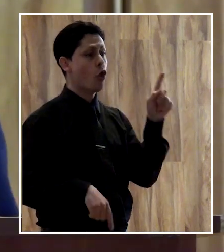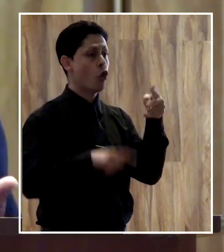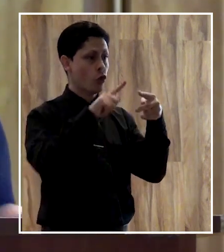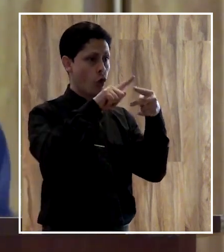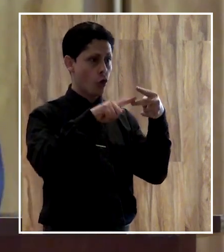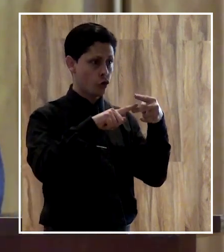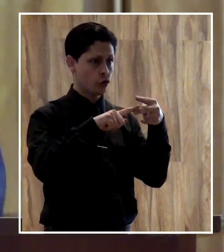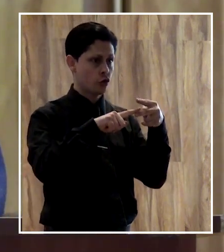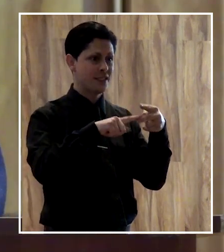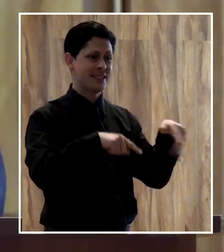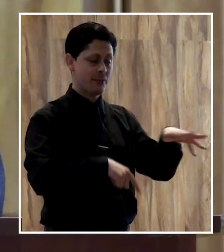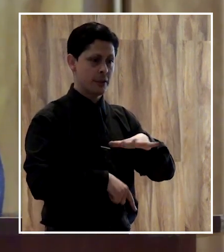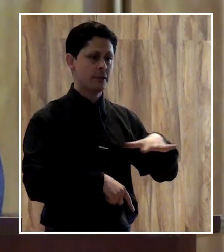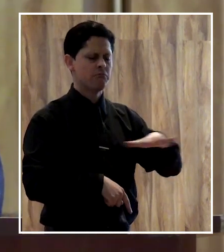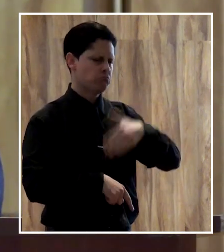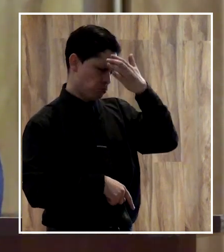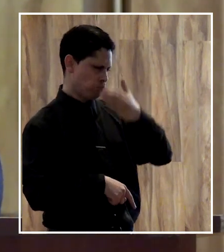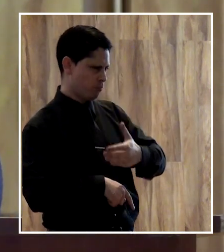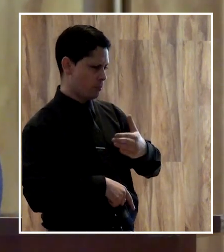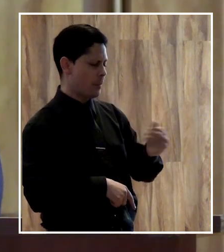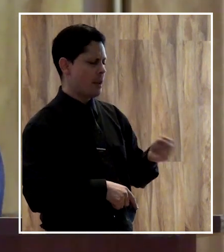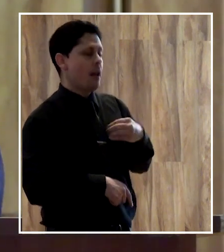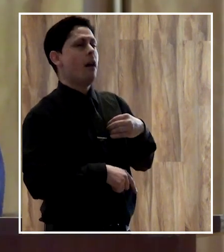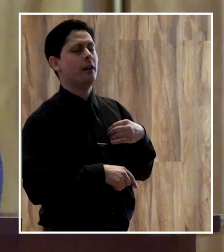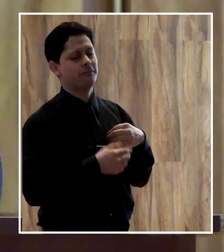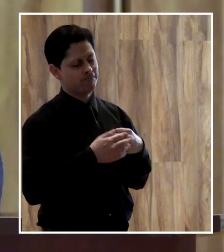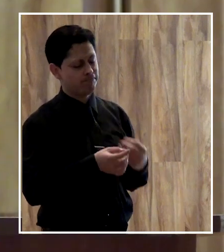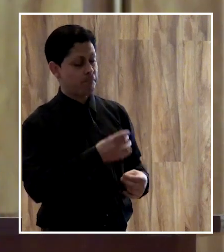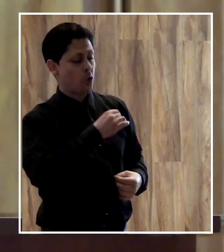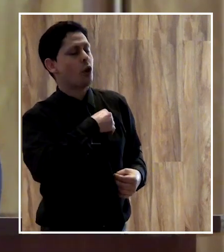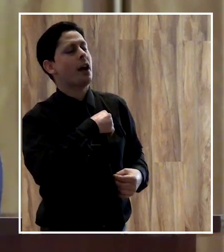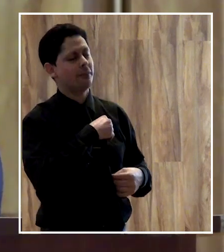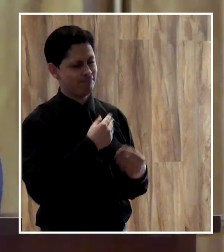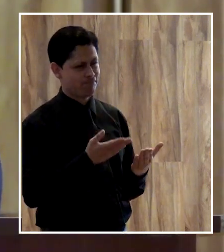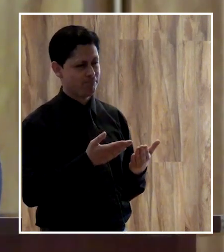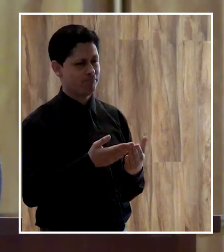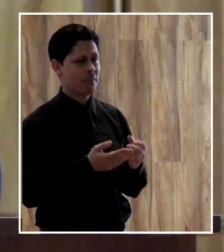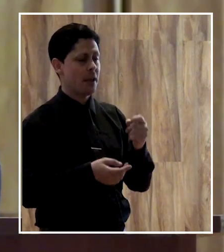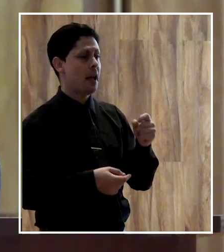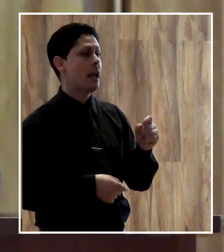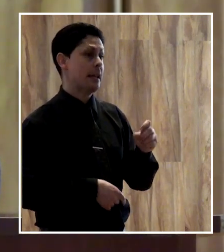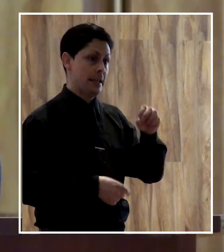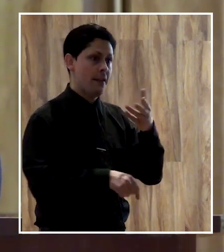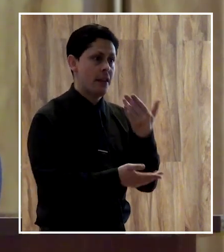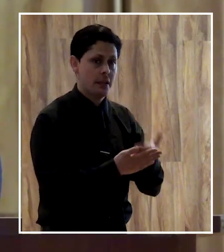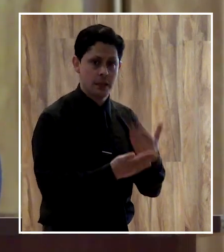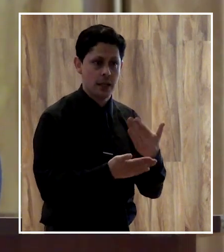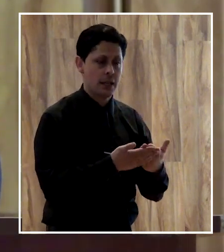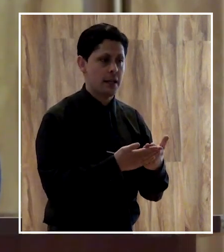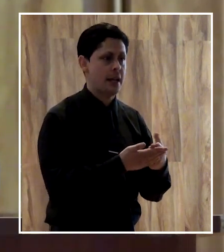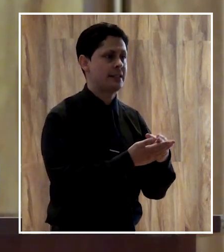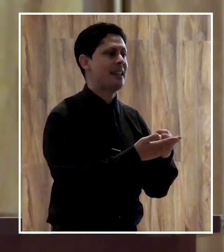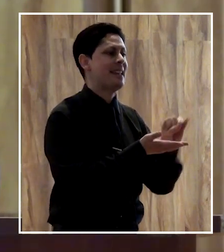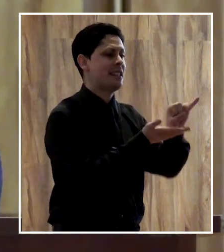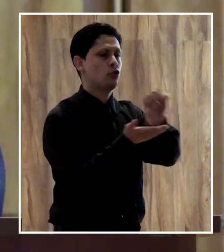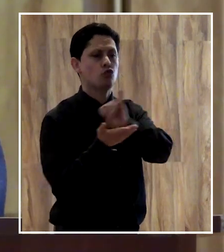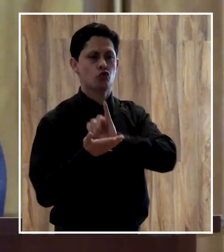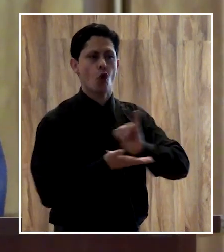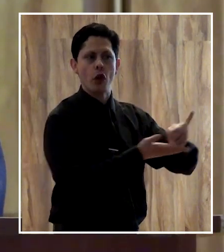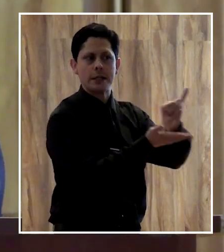que además me tocaron personalmente porque, insisto, creo que las instituciones como el